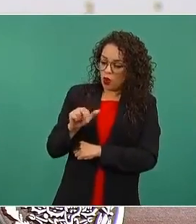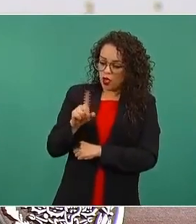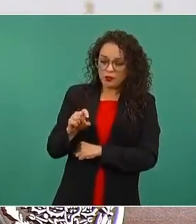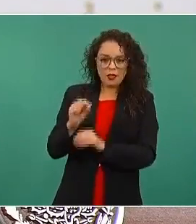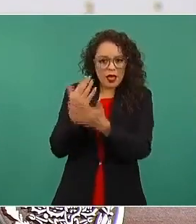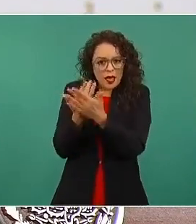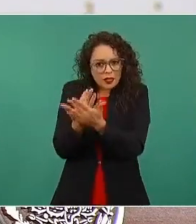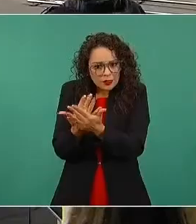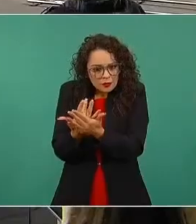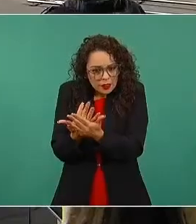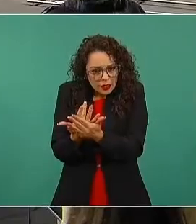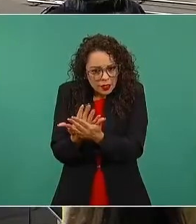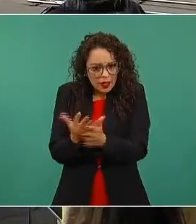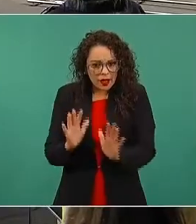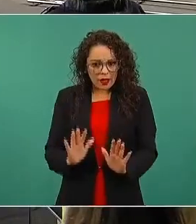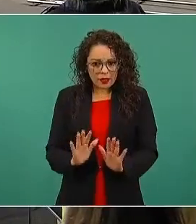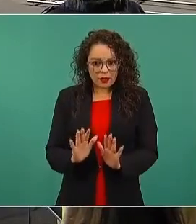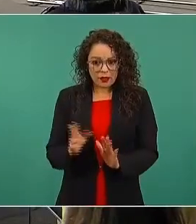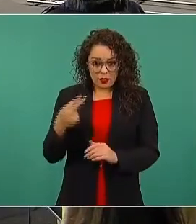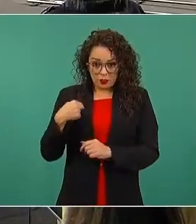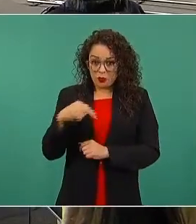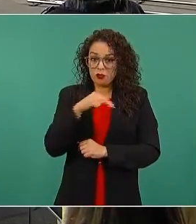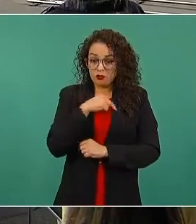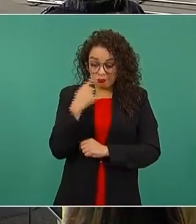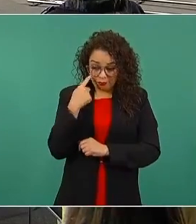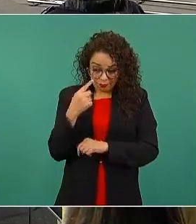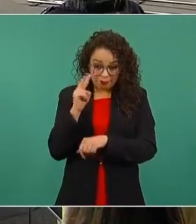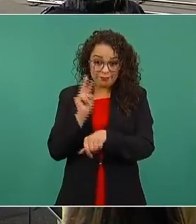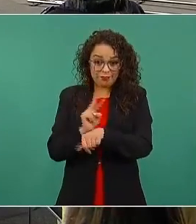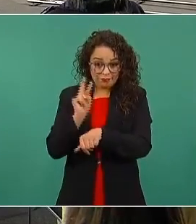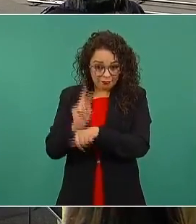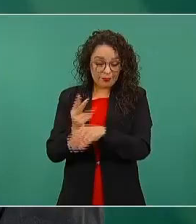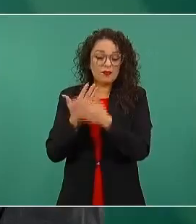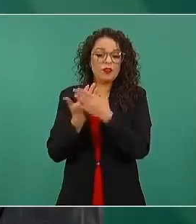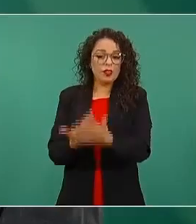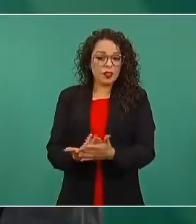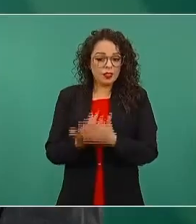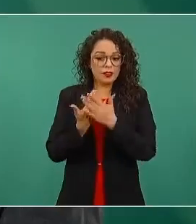estamos pendientes. Aquí hay una